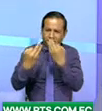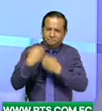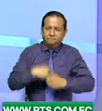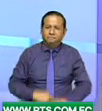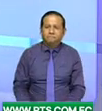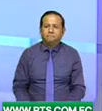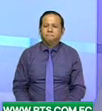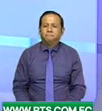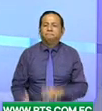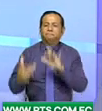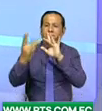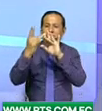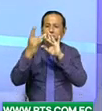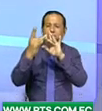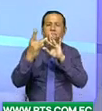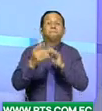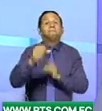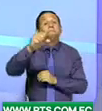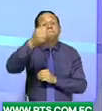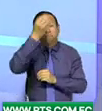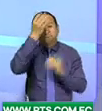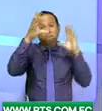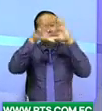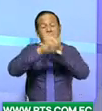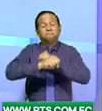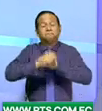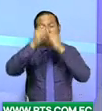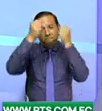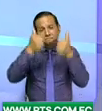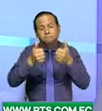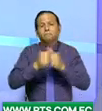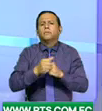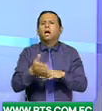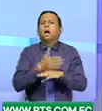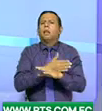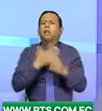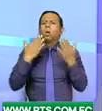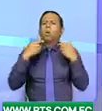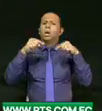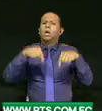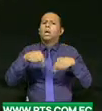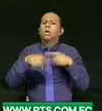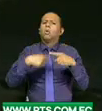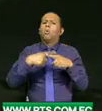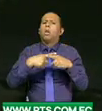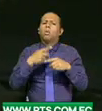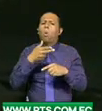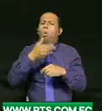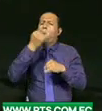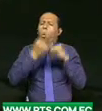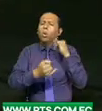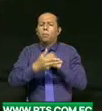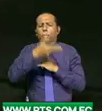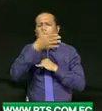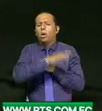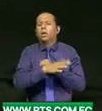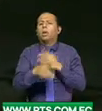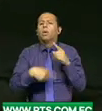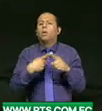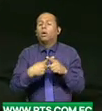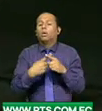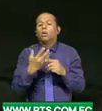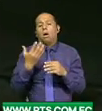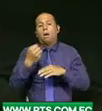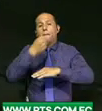buenas noches así es la última muerte violenta registrada de guayaquil ocurrió la tarde de hoy en pascuales donde nos encontramos